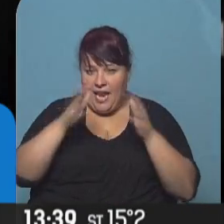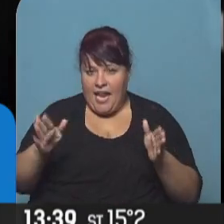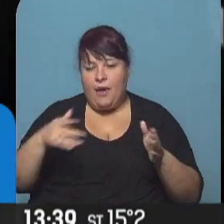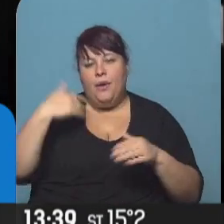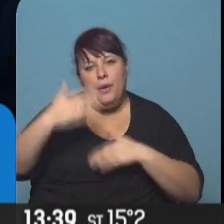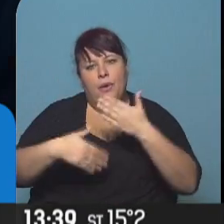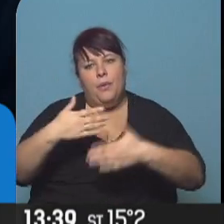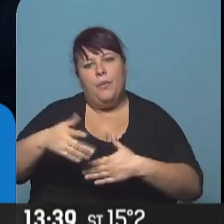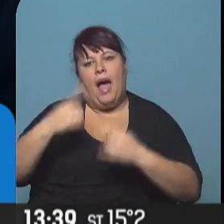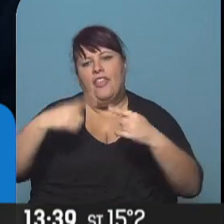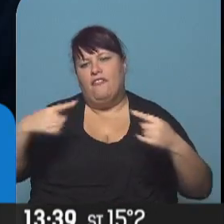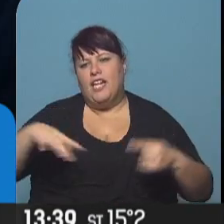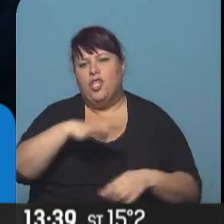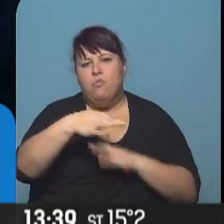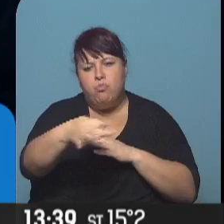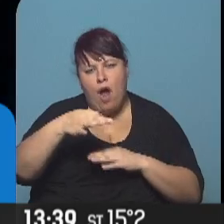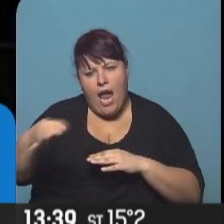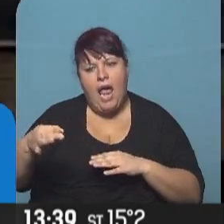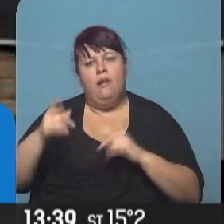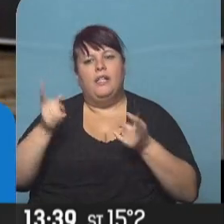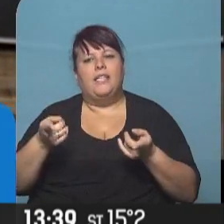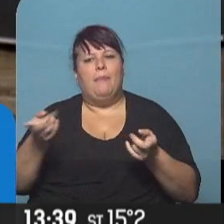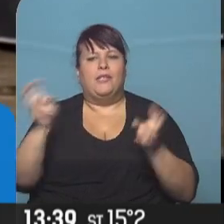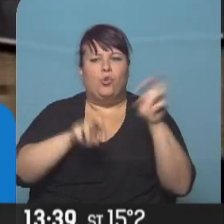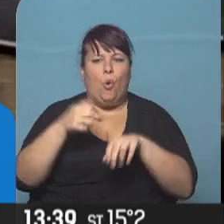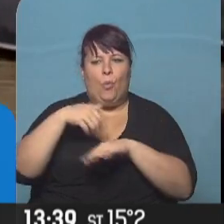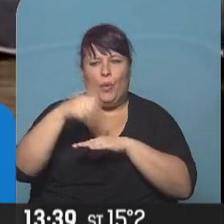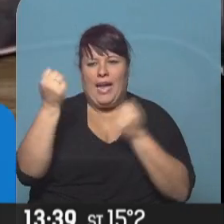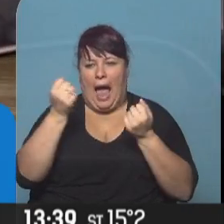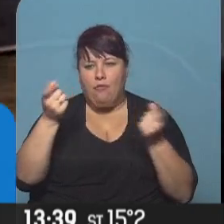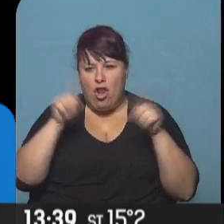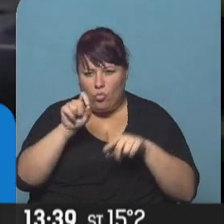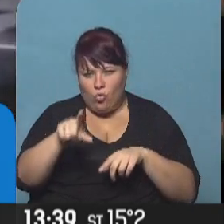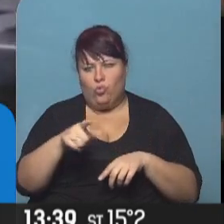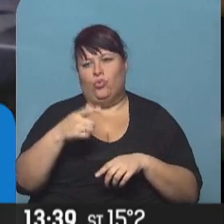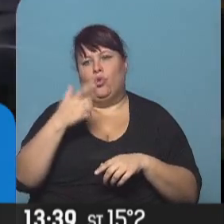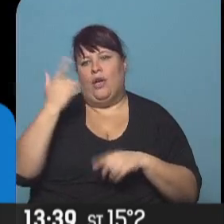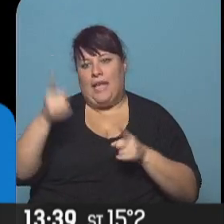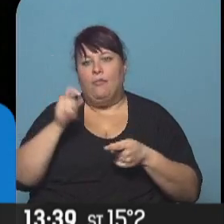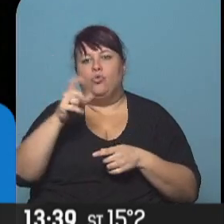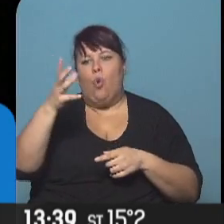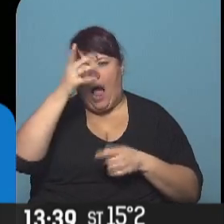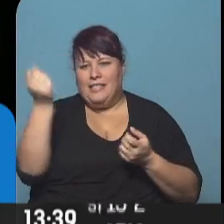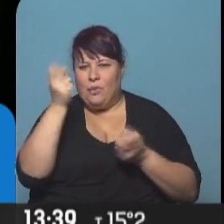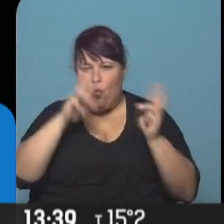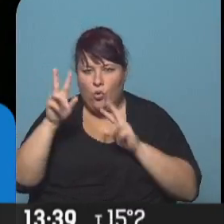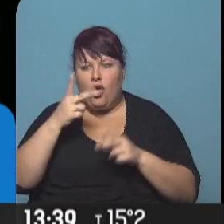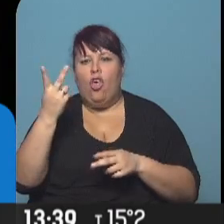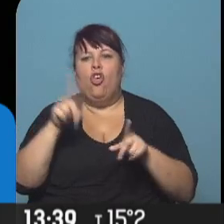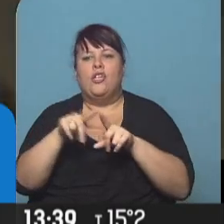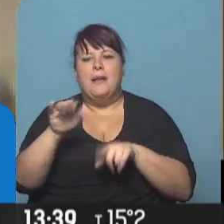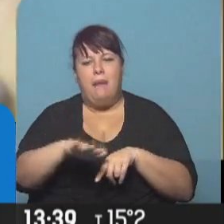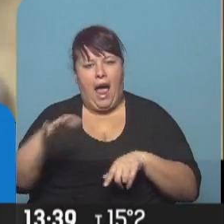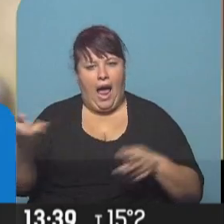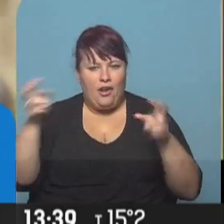un camino en distintos pueblos, donde se le suben ahí a esa camioneta que intenta recuperar, más un gallo de riña que intenta recuperar, se le suben dos